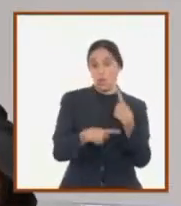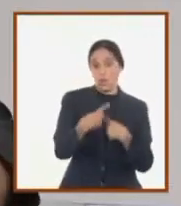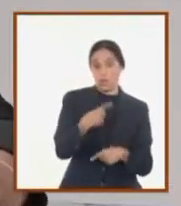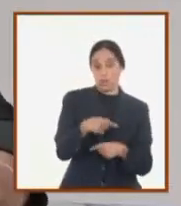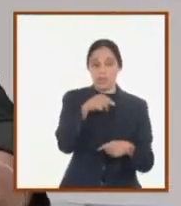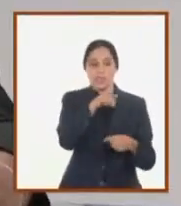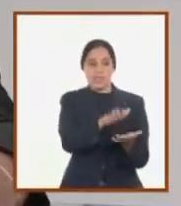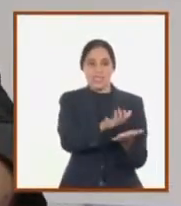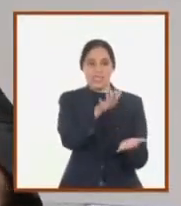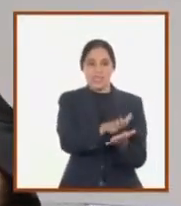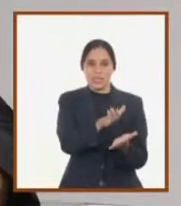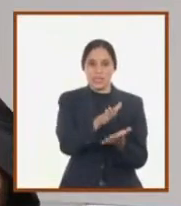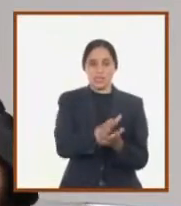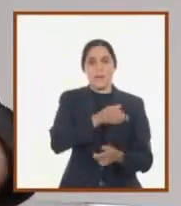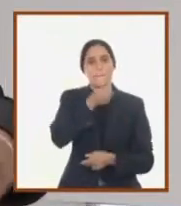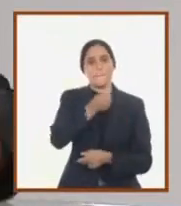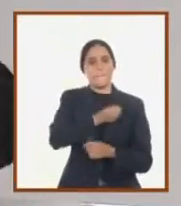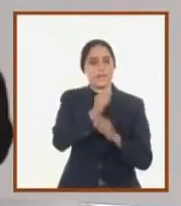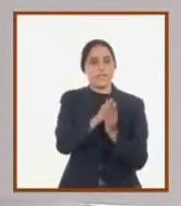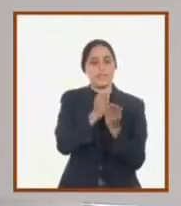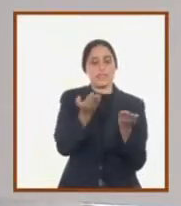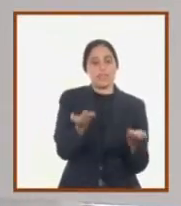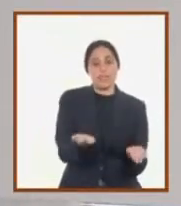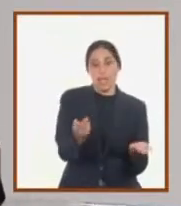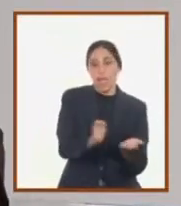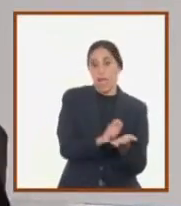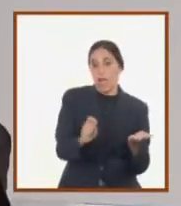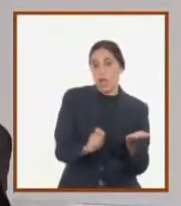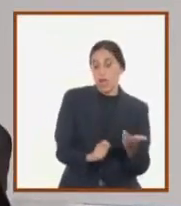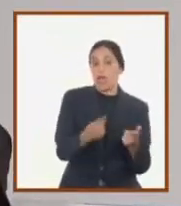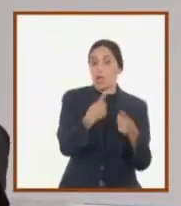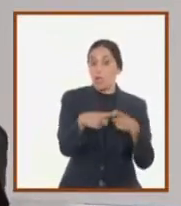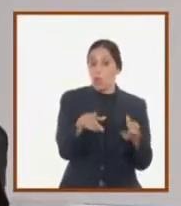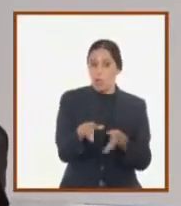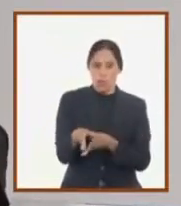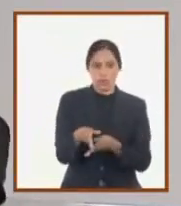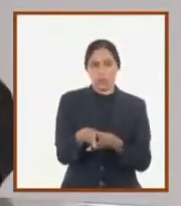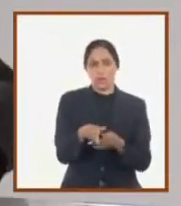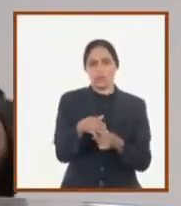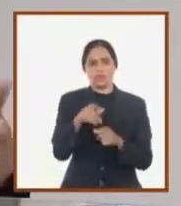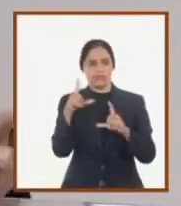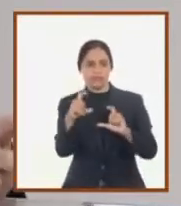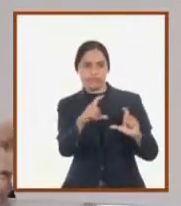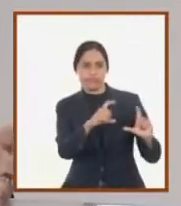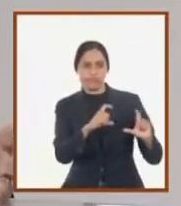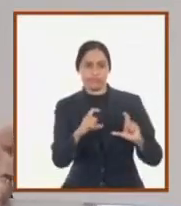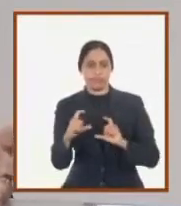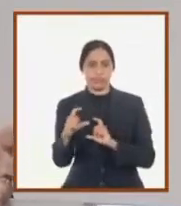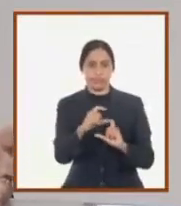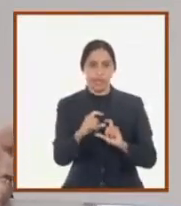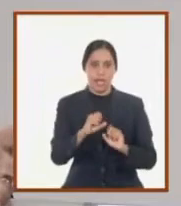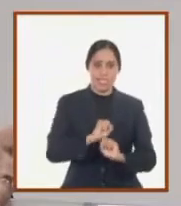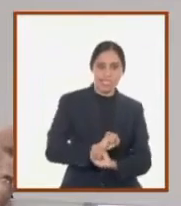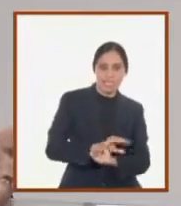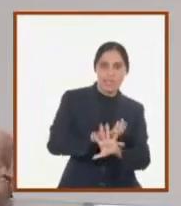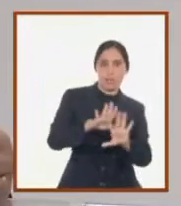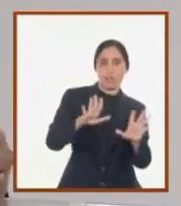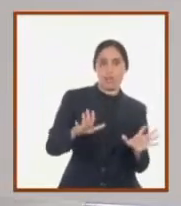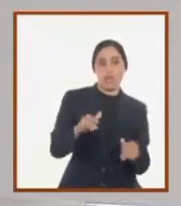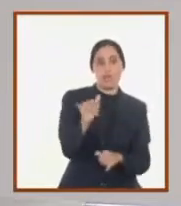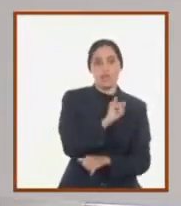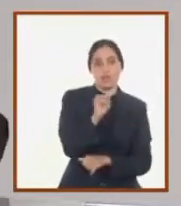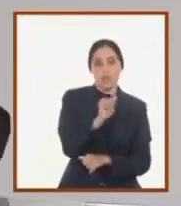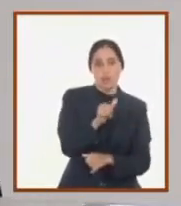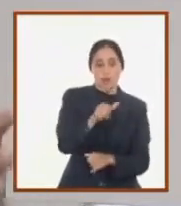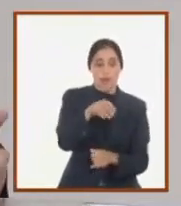archiva lo que es la prensa eh en la fototeca existe una gran colección de fotografías igual distribuidas como en en el fondo de los